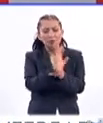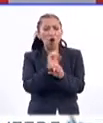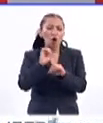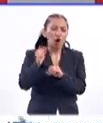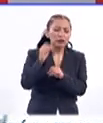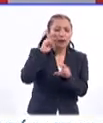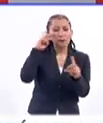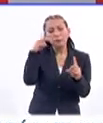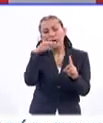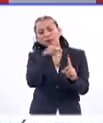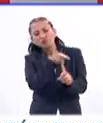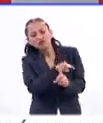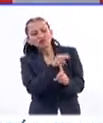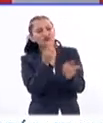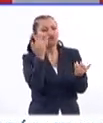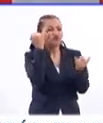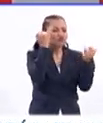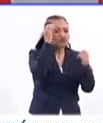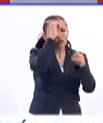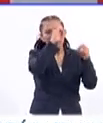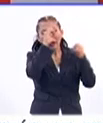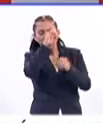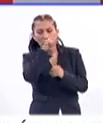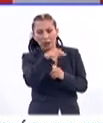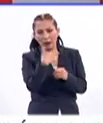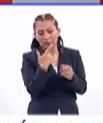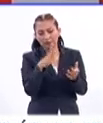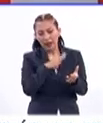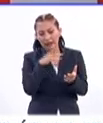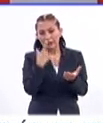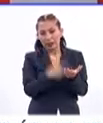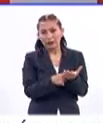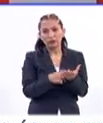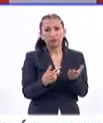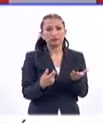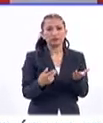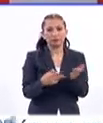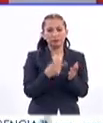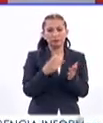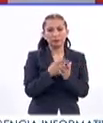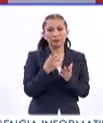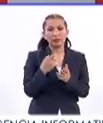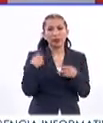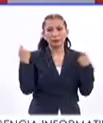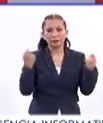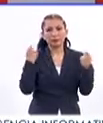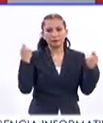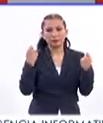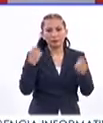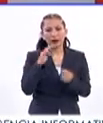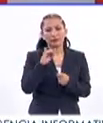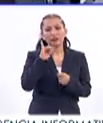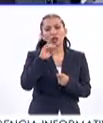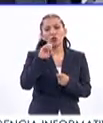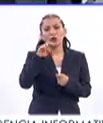otra mirada, estas otras miradas que vamos a encontrar una vez más en esta edición de FICUNAM. Esta